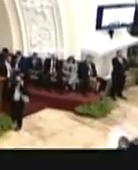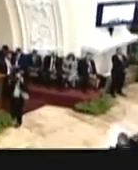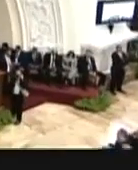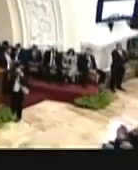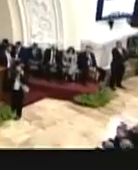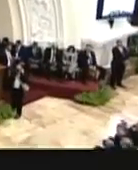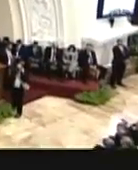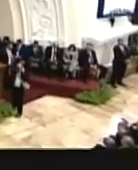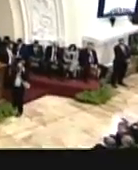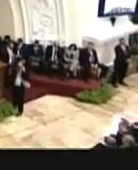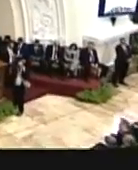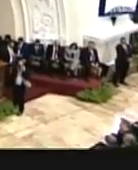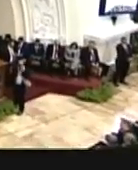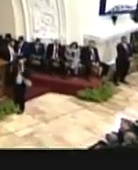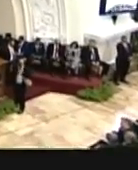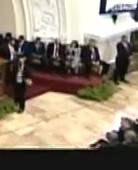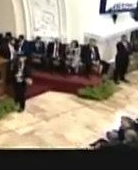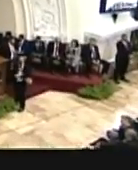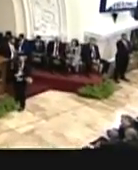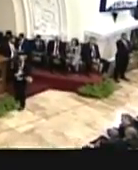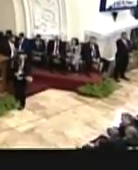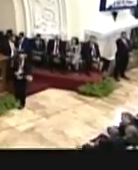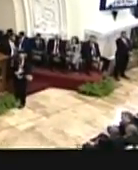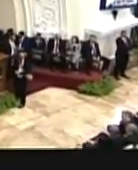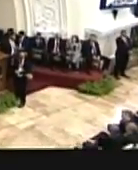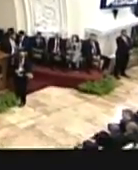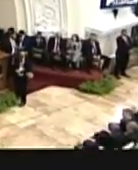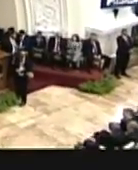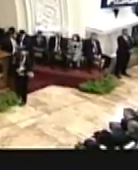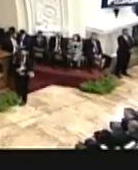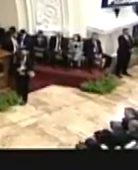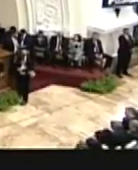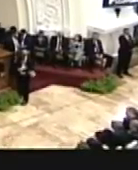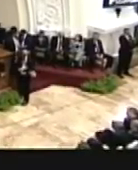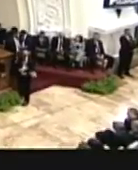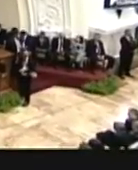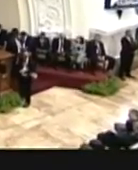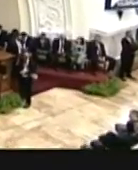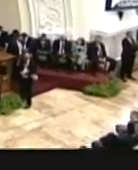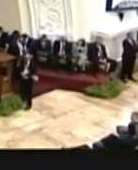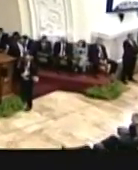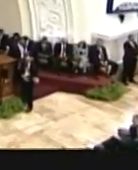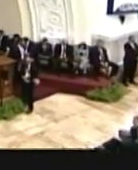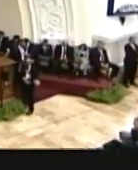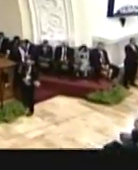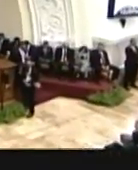recordemos fue consolidar el crecimiento económico con